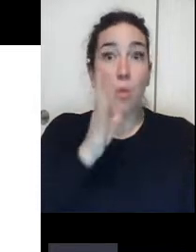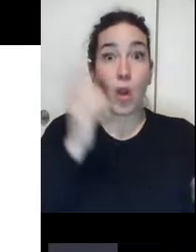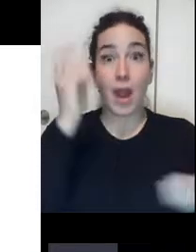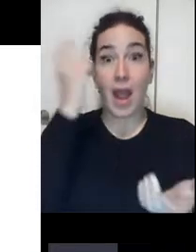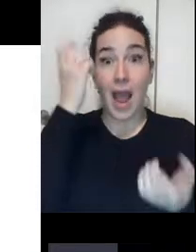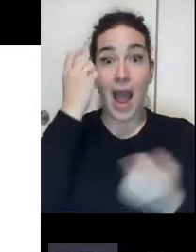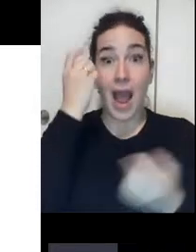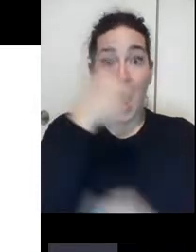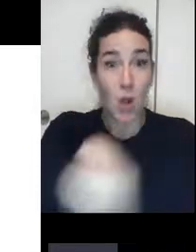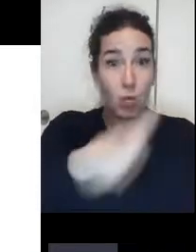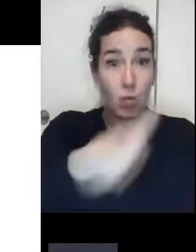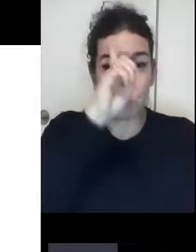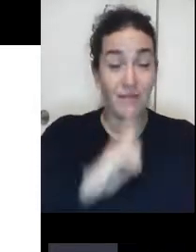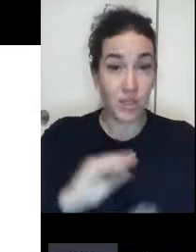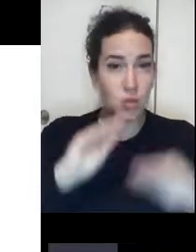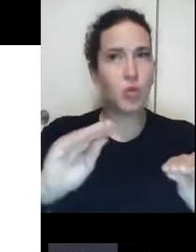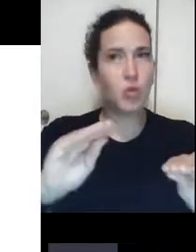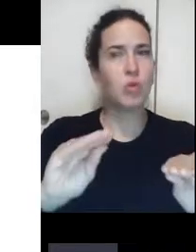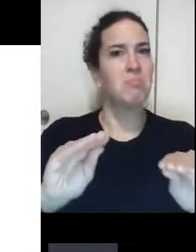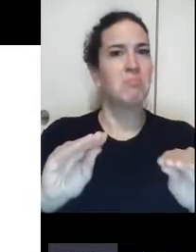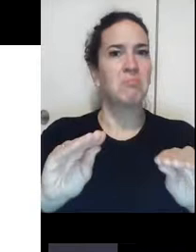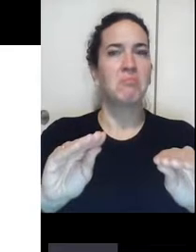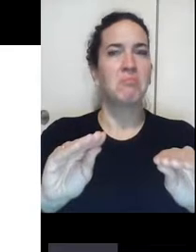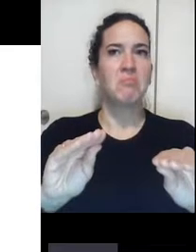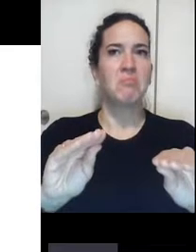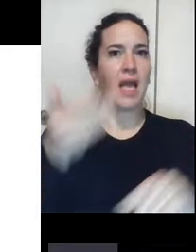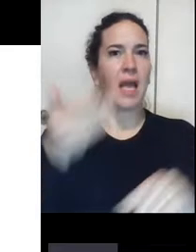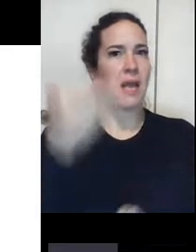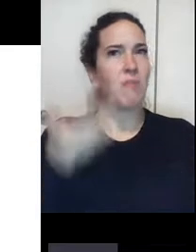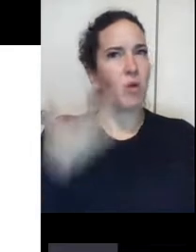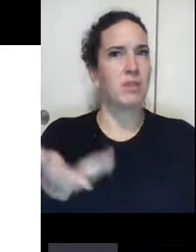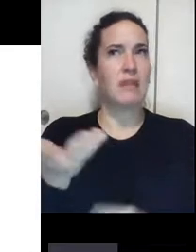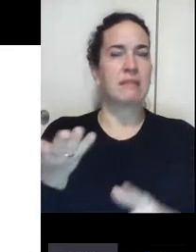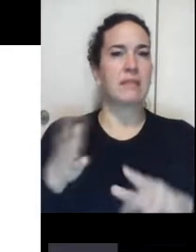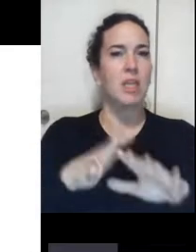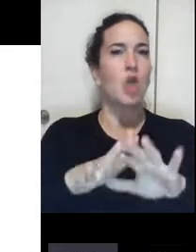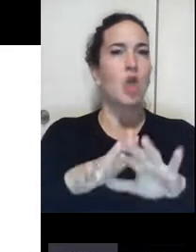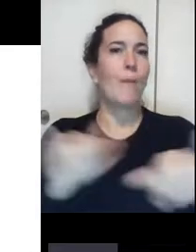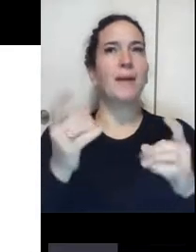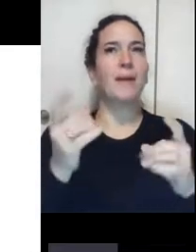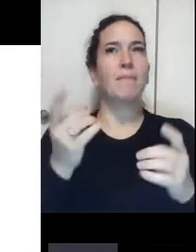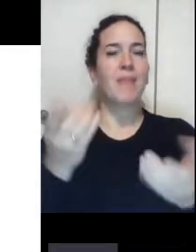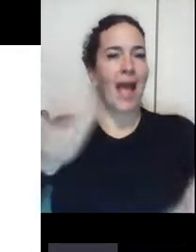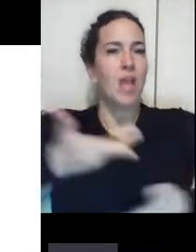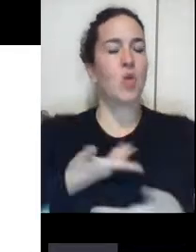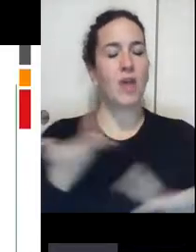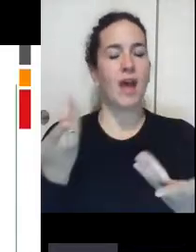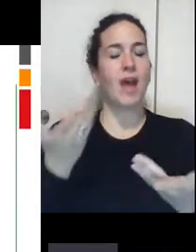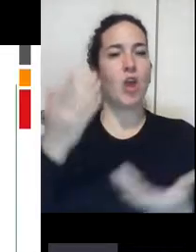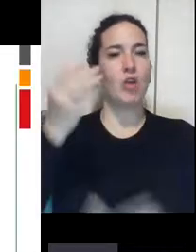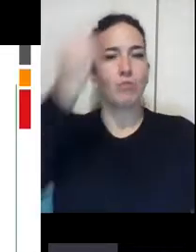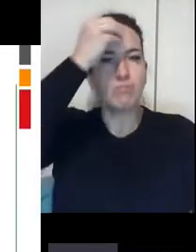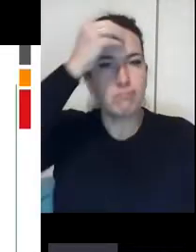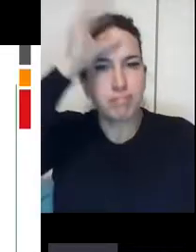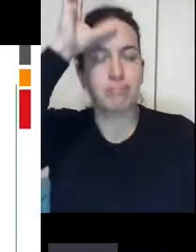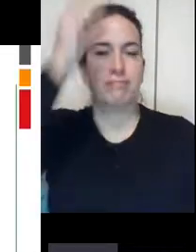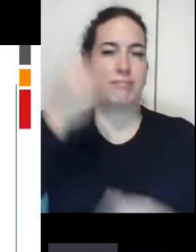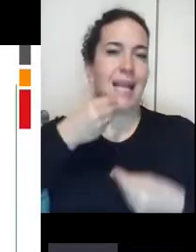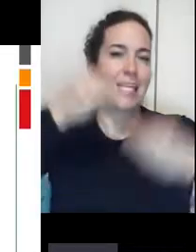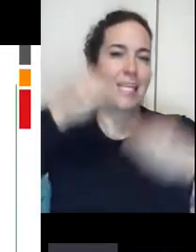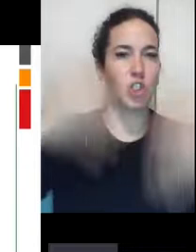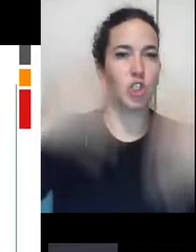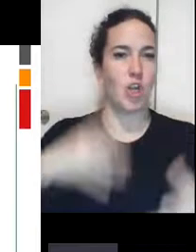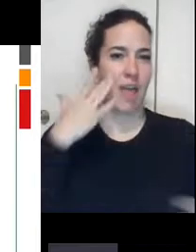manera gratificante pues también el conocimiento, ¿no?, de la historia y de la historia del arte a través de este grafismo,